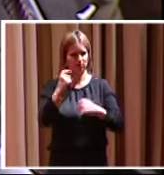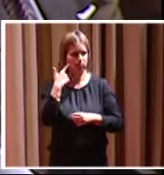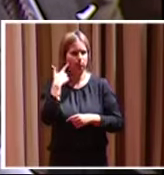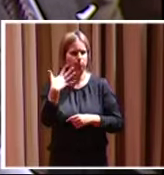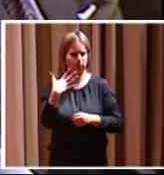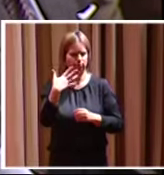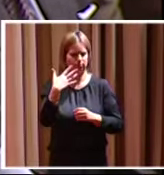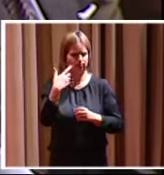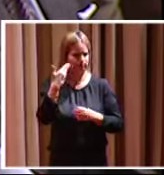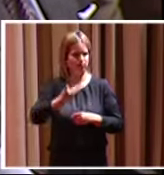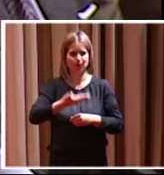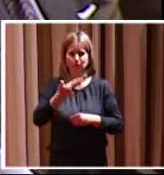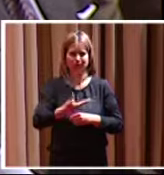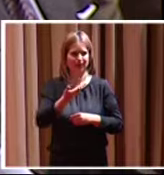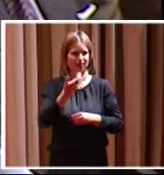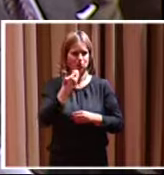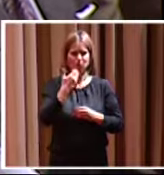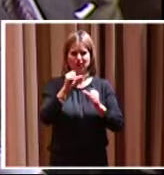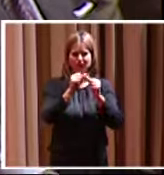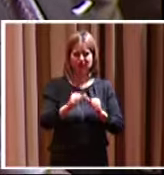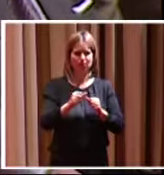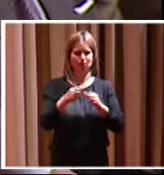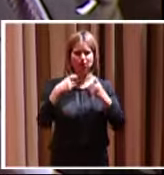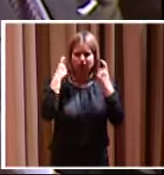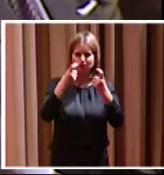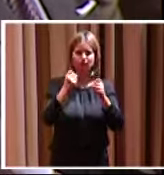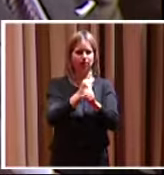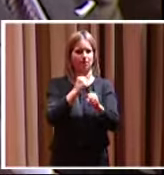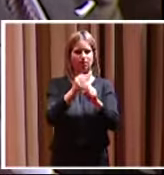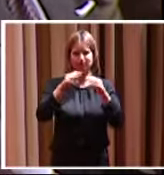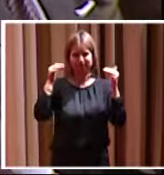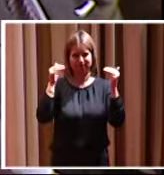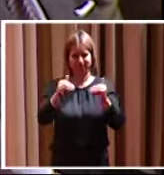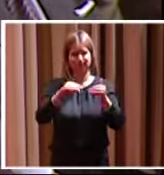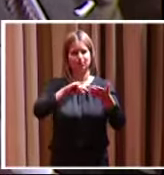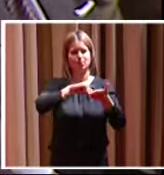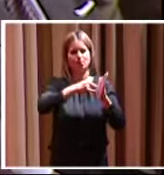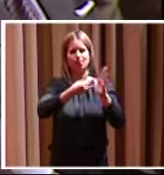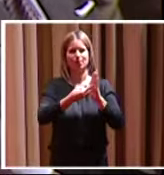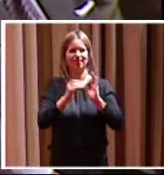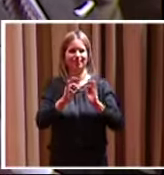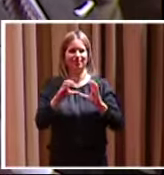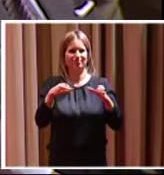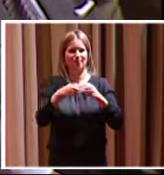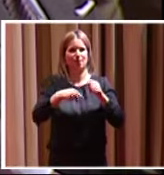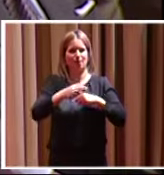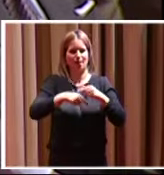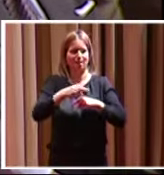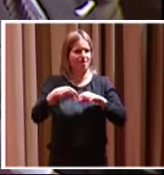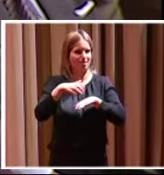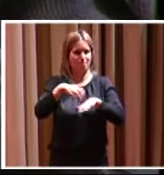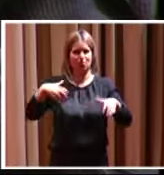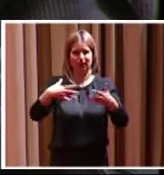emblemáticos que son todo un ejemplo de esfuerzo, de trabajo y de dedicación y proyectos familiares, todos